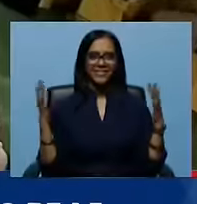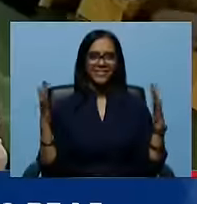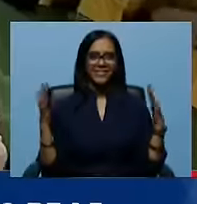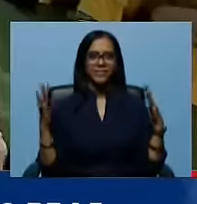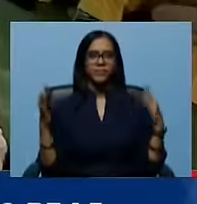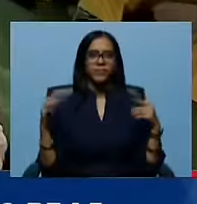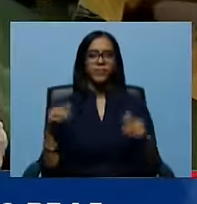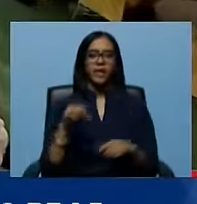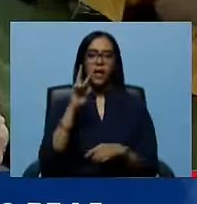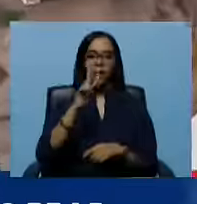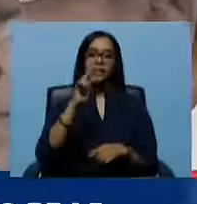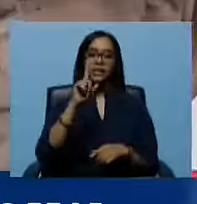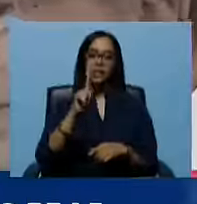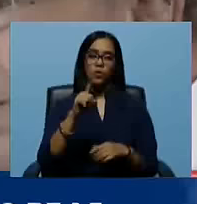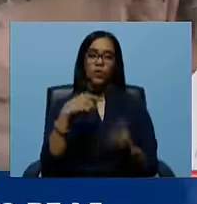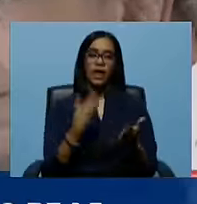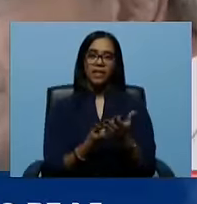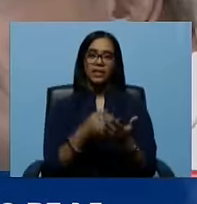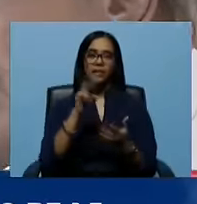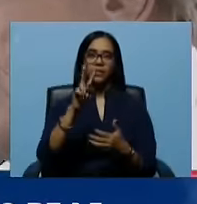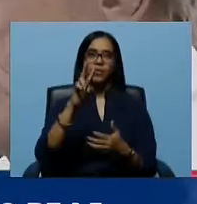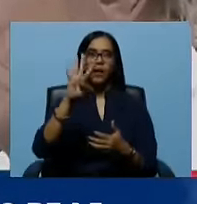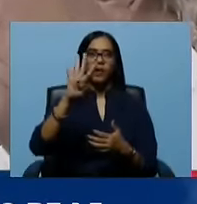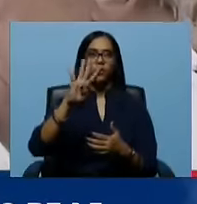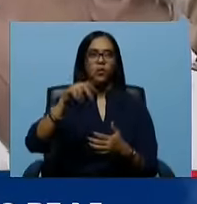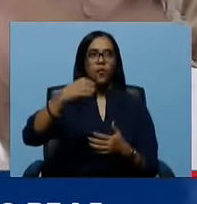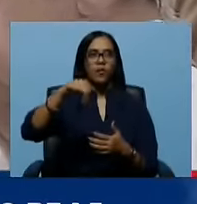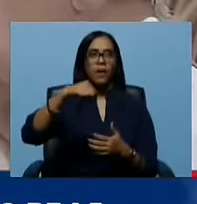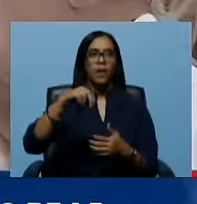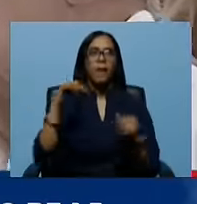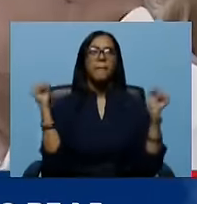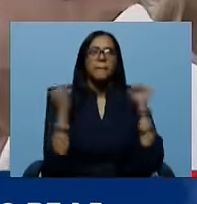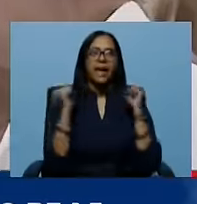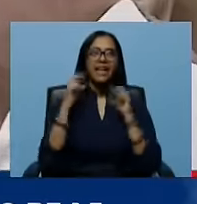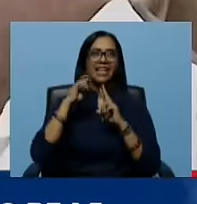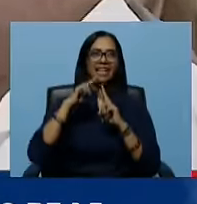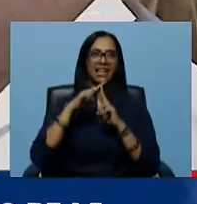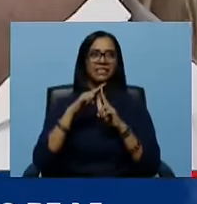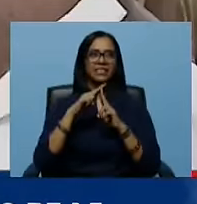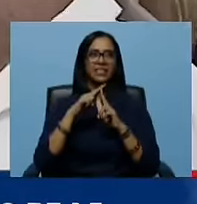Y del 21 al 24 de noviembre en Mérida, Táchira y Trujillo.